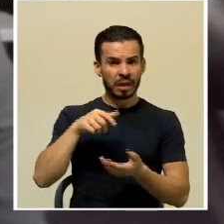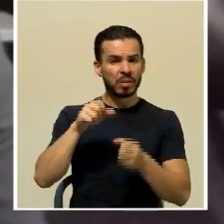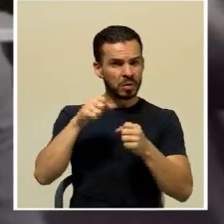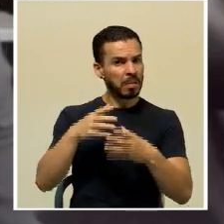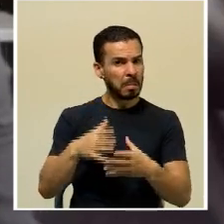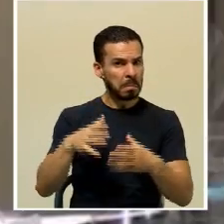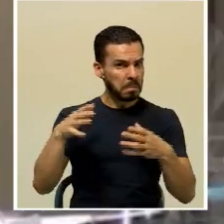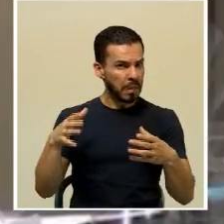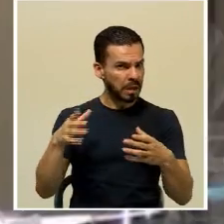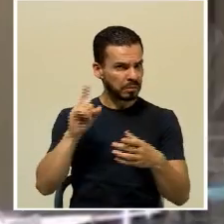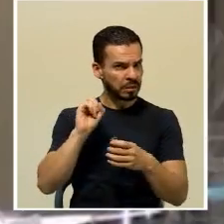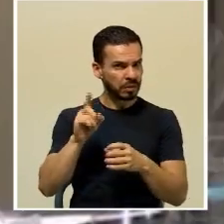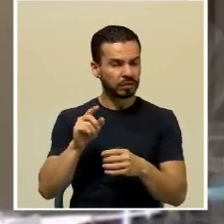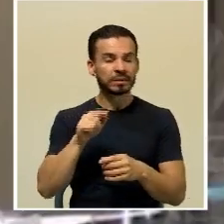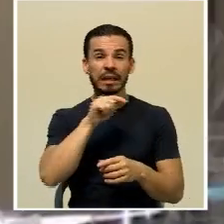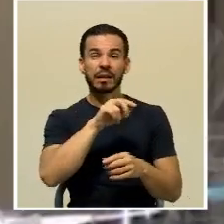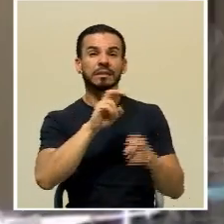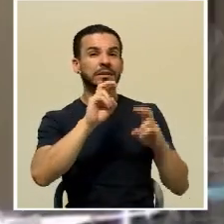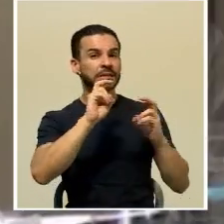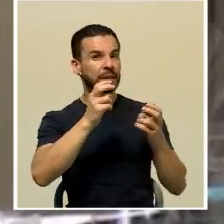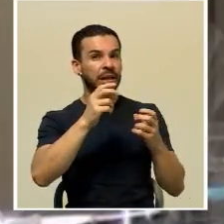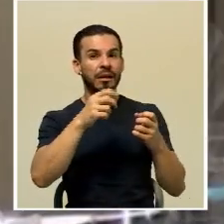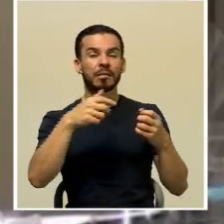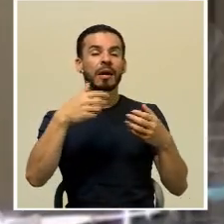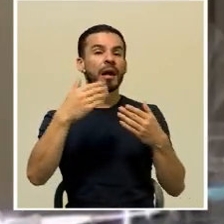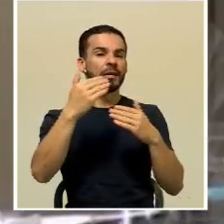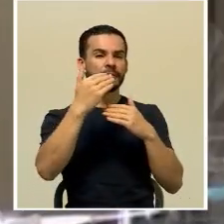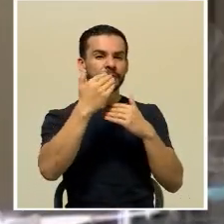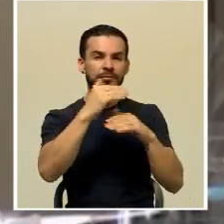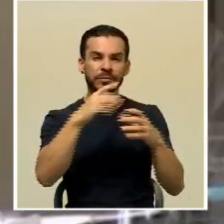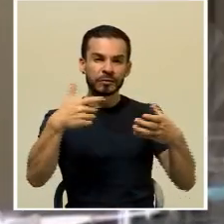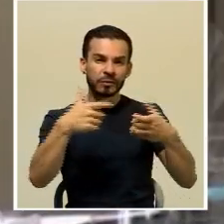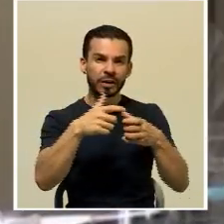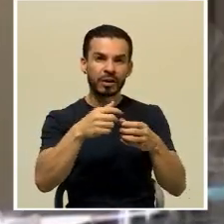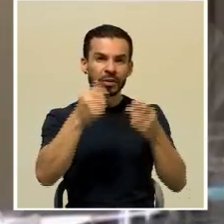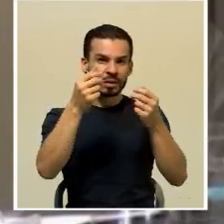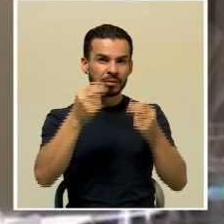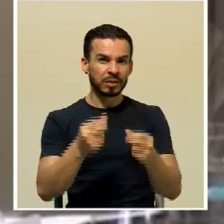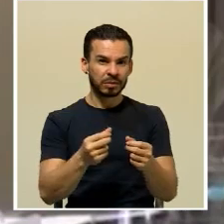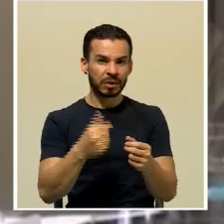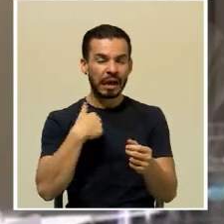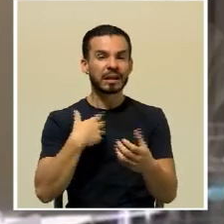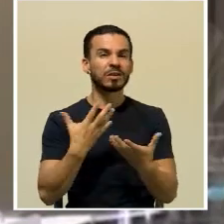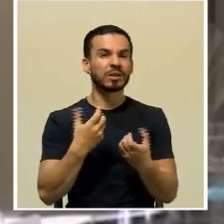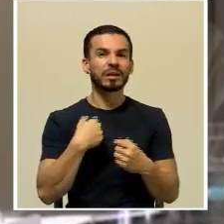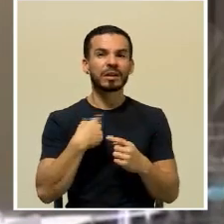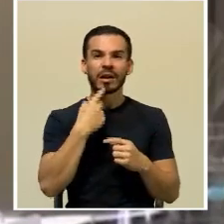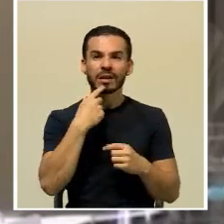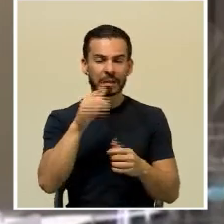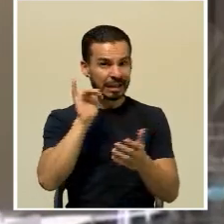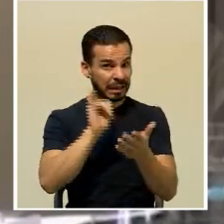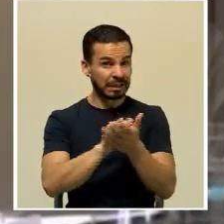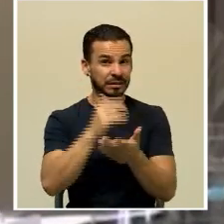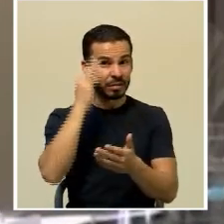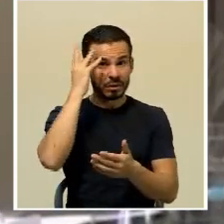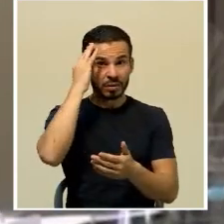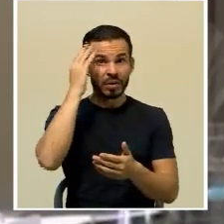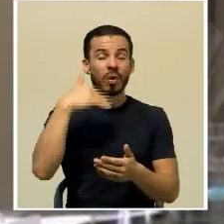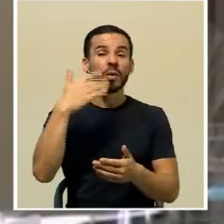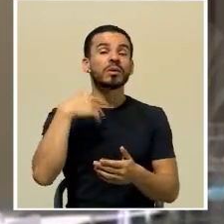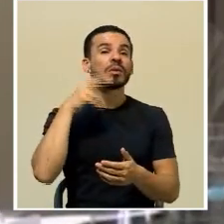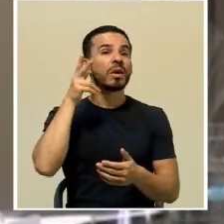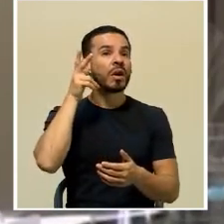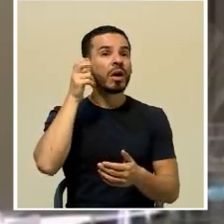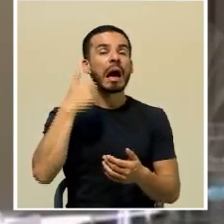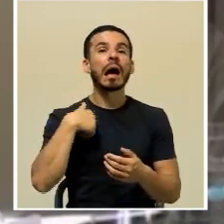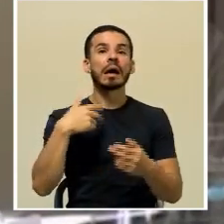sido mayor. Un tema solo de recorte presupuestario. Yo quiero, digamos, aquí expresar esa preocupación, porque cuando uno